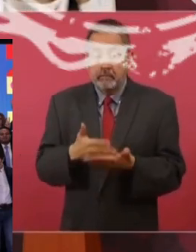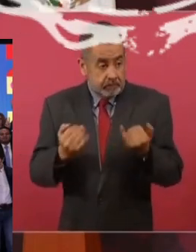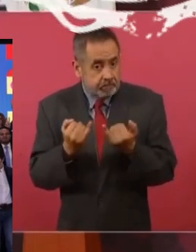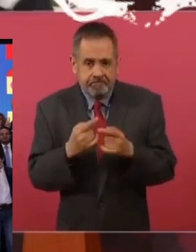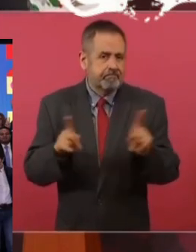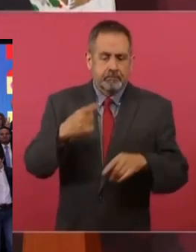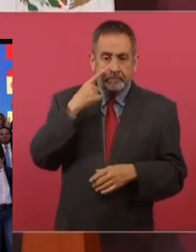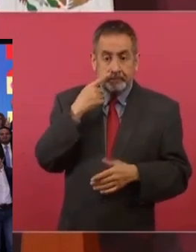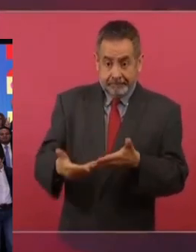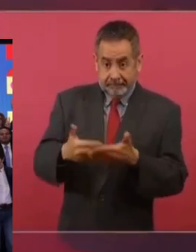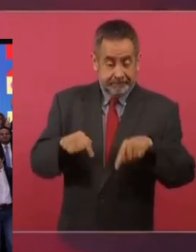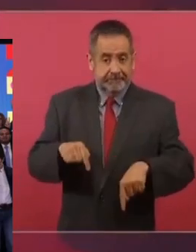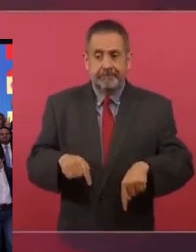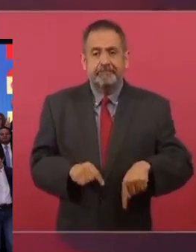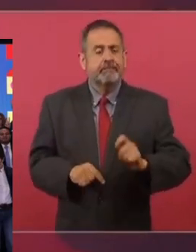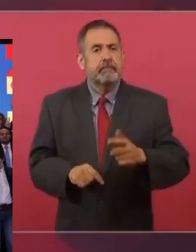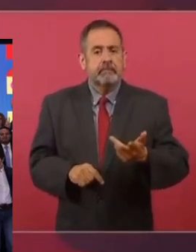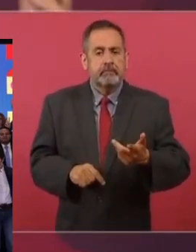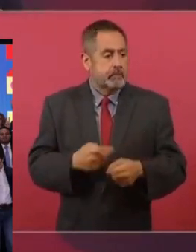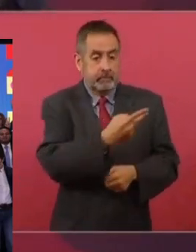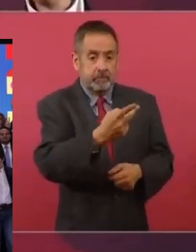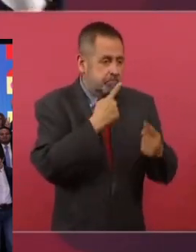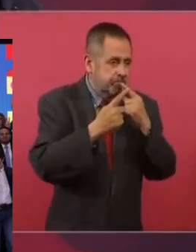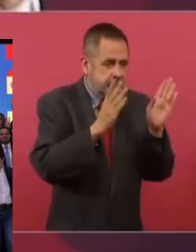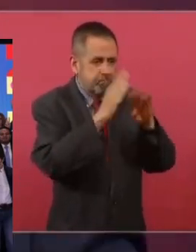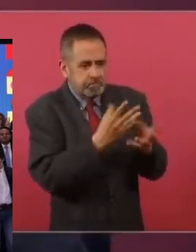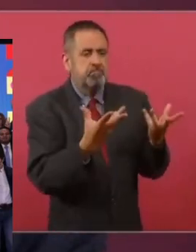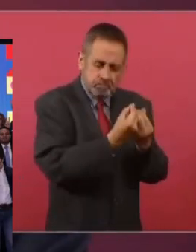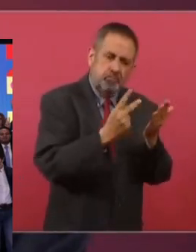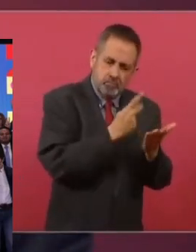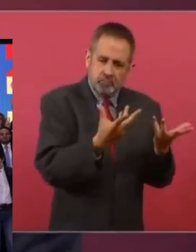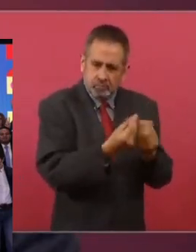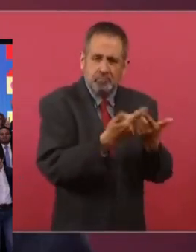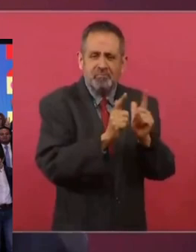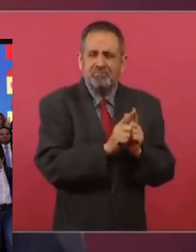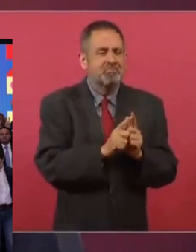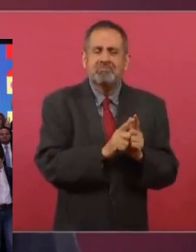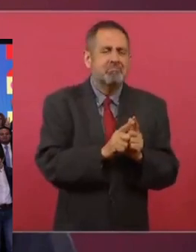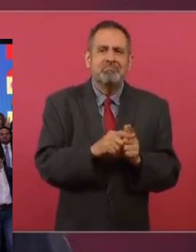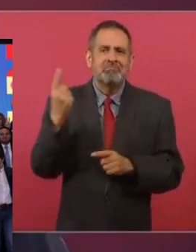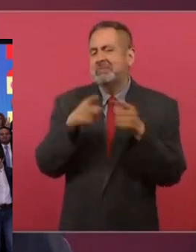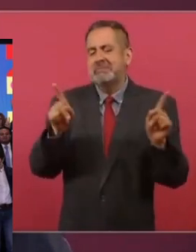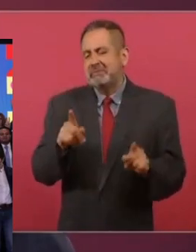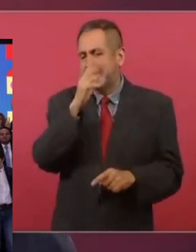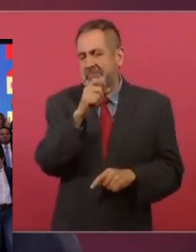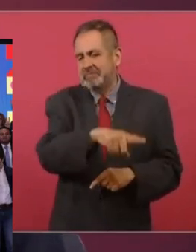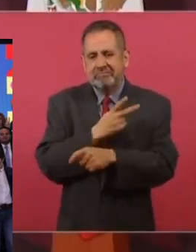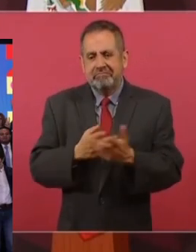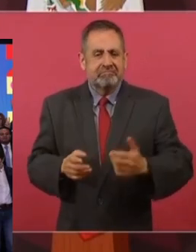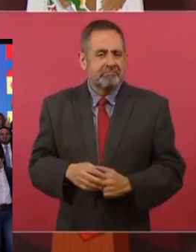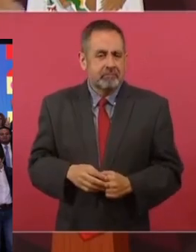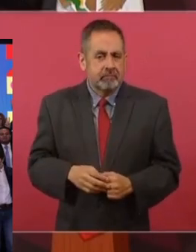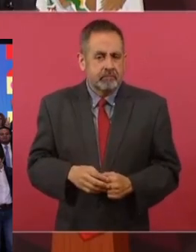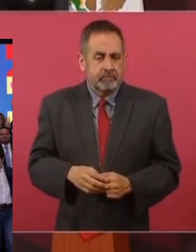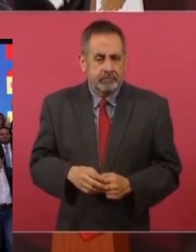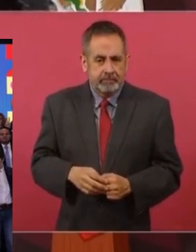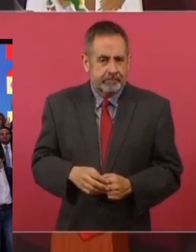Porque ahora, sí, volvieron a reagruparse, pero ya son otros tiempos. Ya